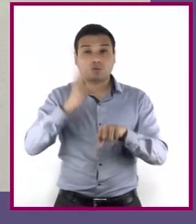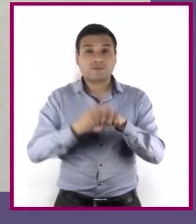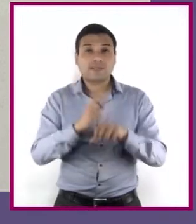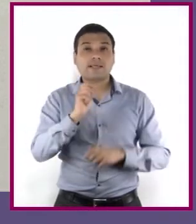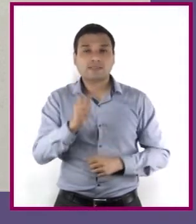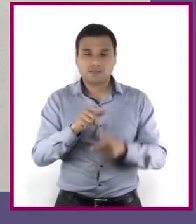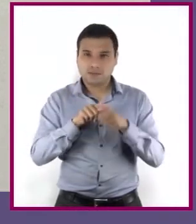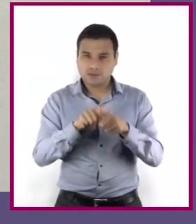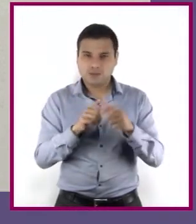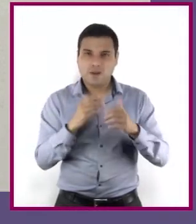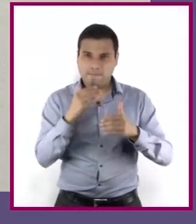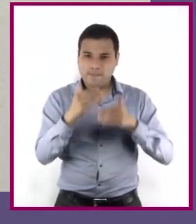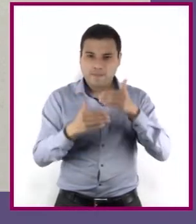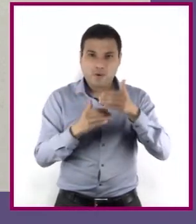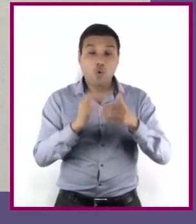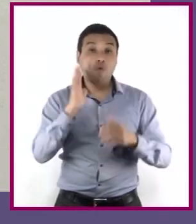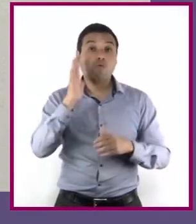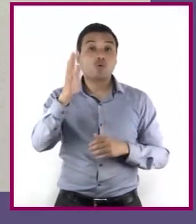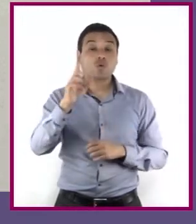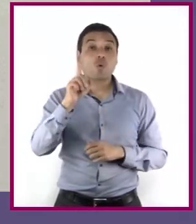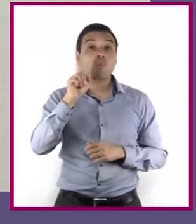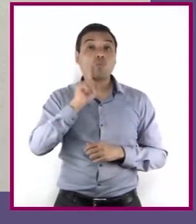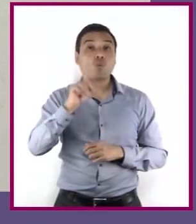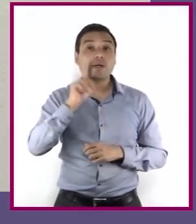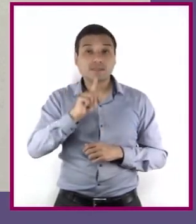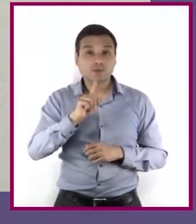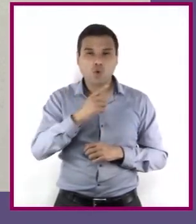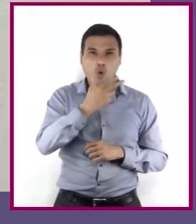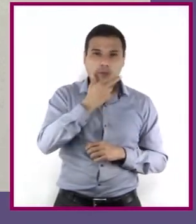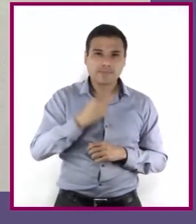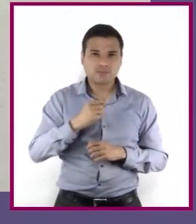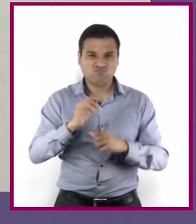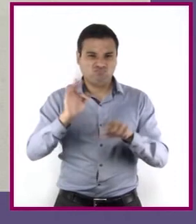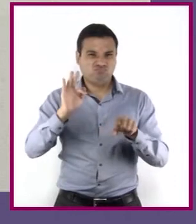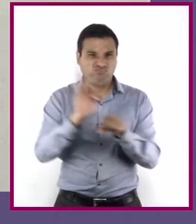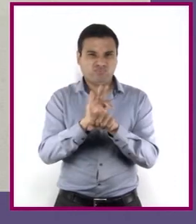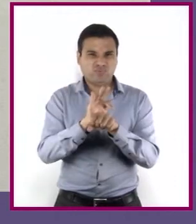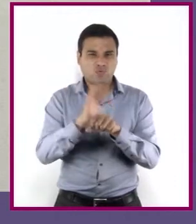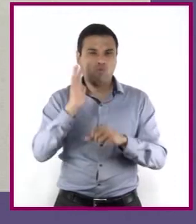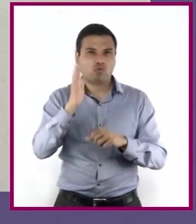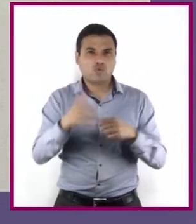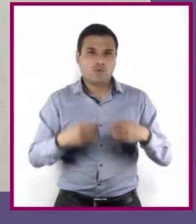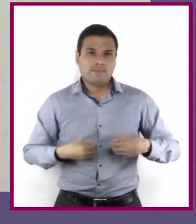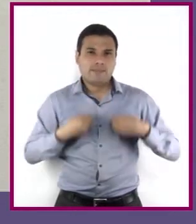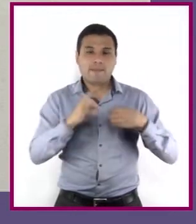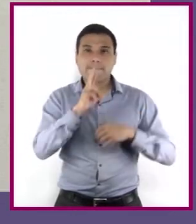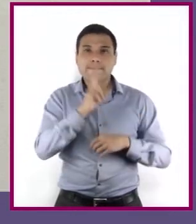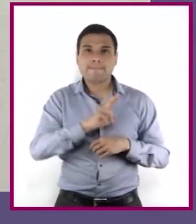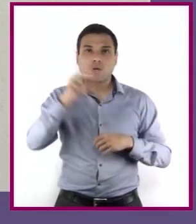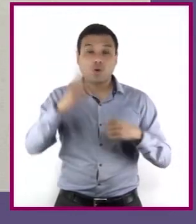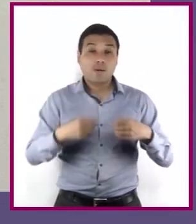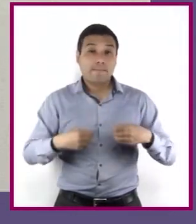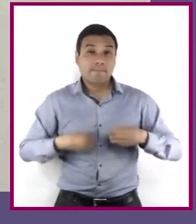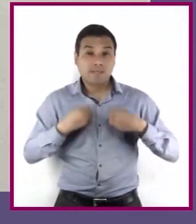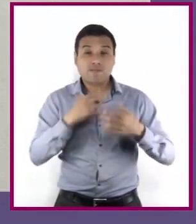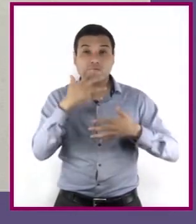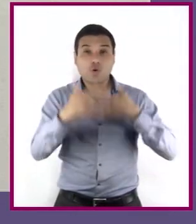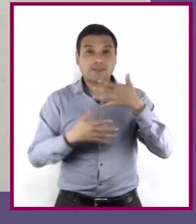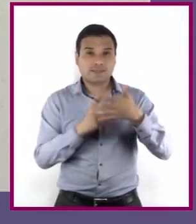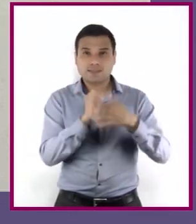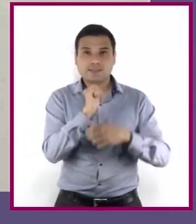seguir heredando a otras mujeres y hombres un mejor futuro donde puedan vivir sin violencia,